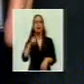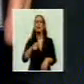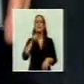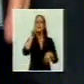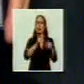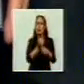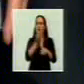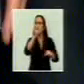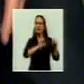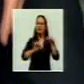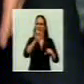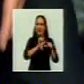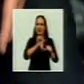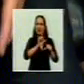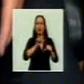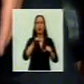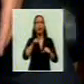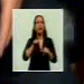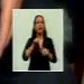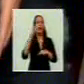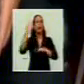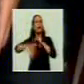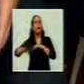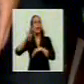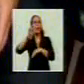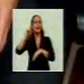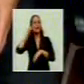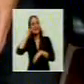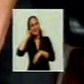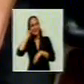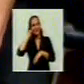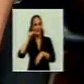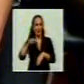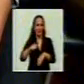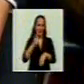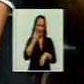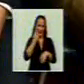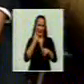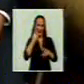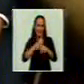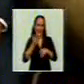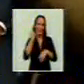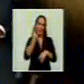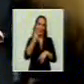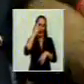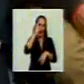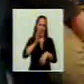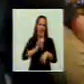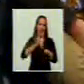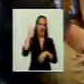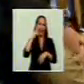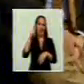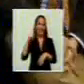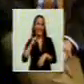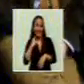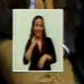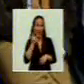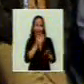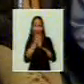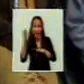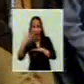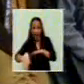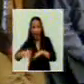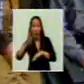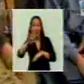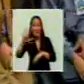años de edad, contado al 1 de enero del 2013. Los premios JUSAI por trayectoria,